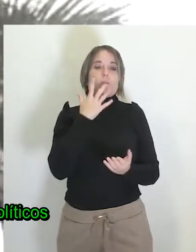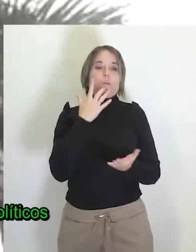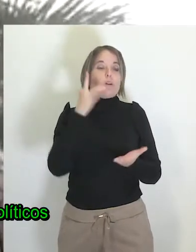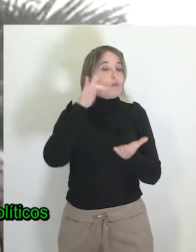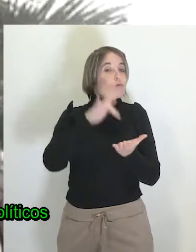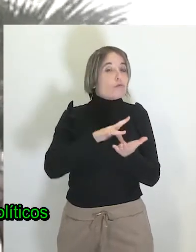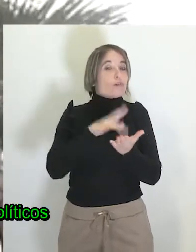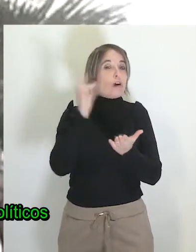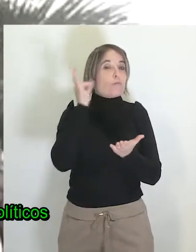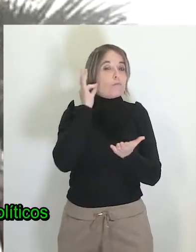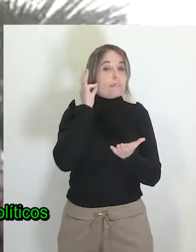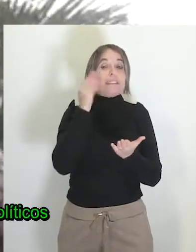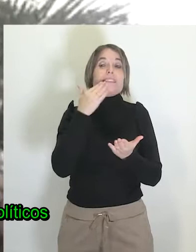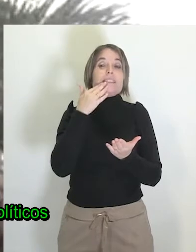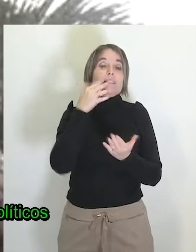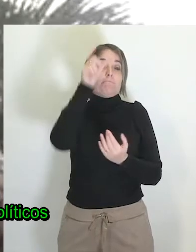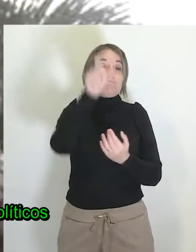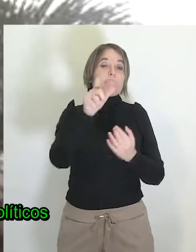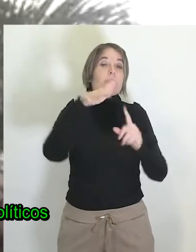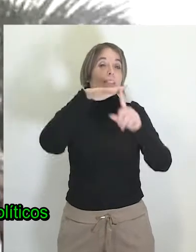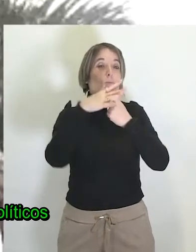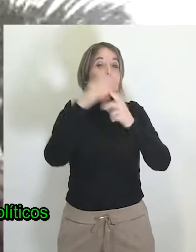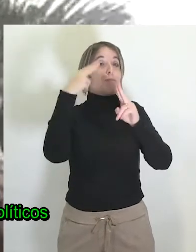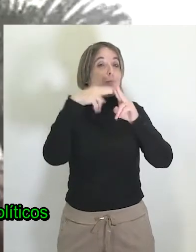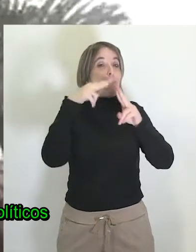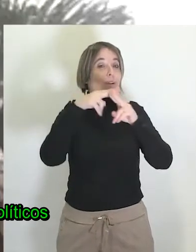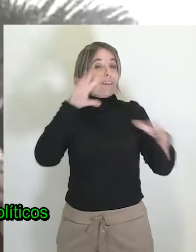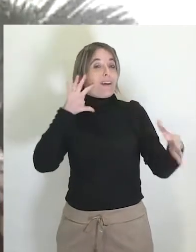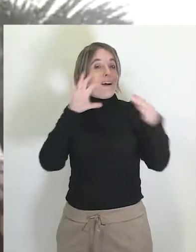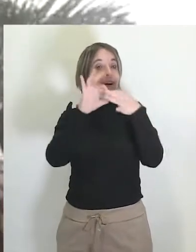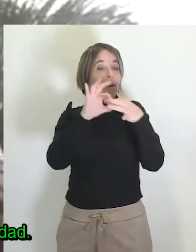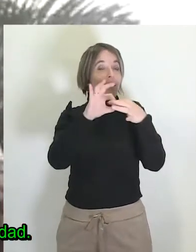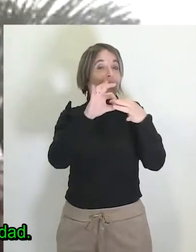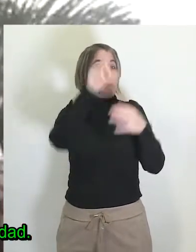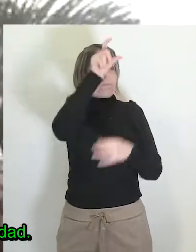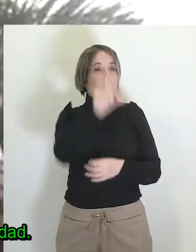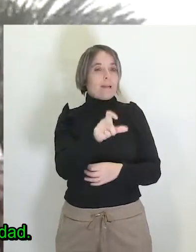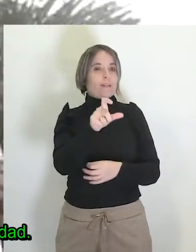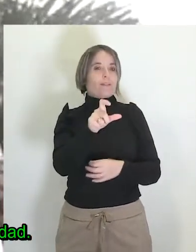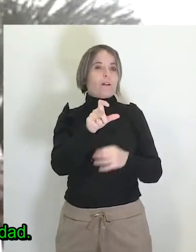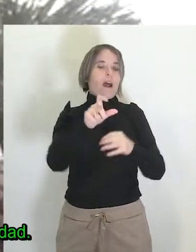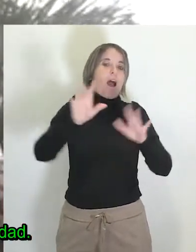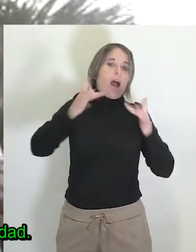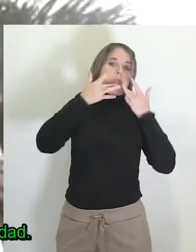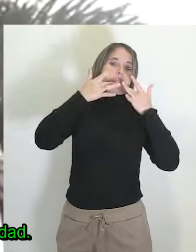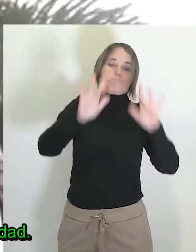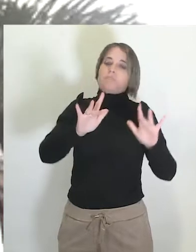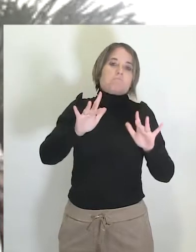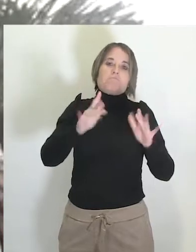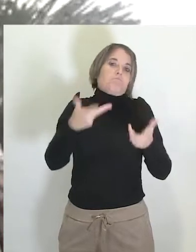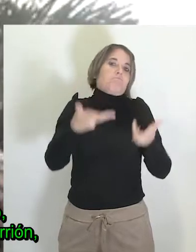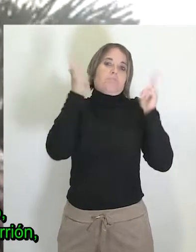que cuando tocaban a actores políticos o vinculados a la política, entonces quedaban en